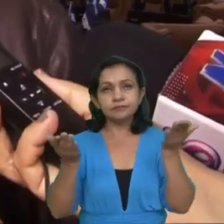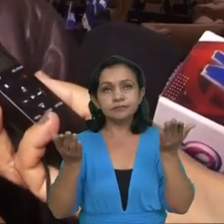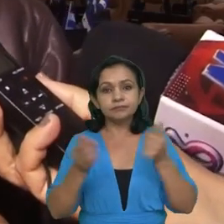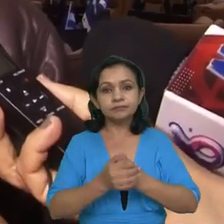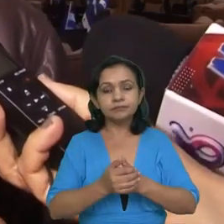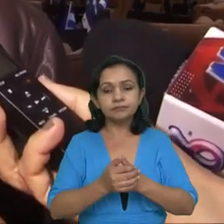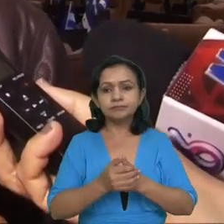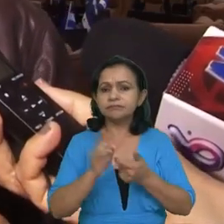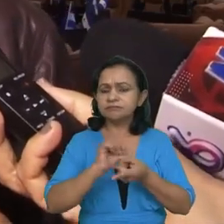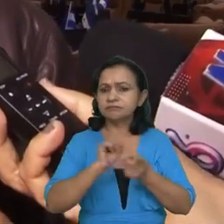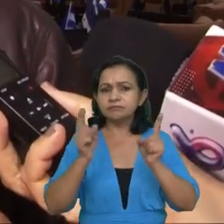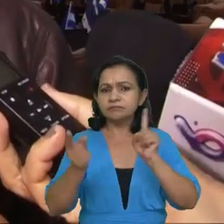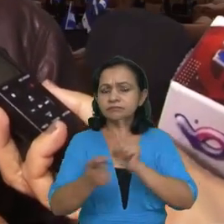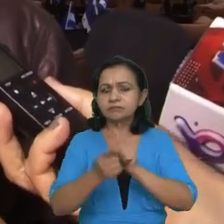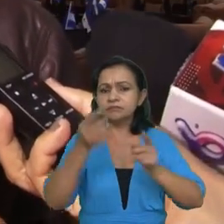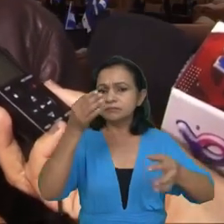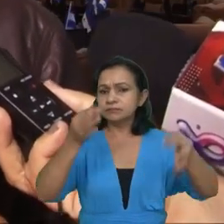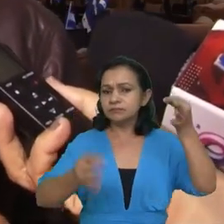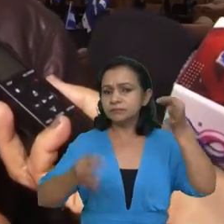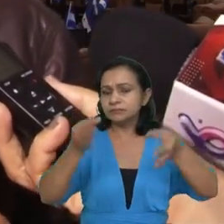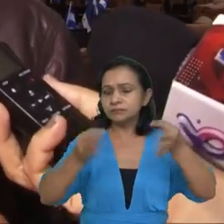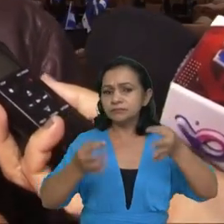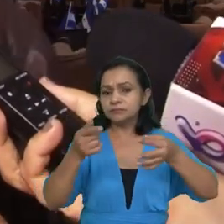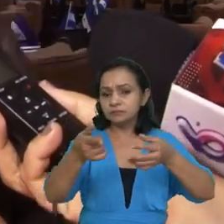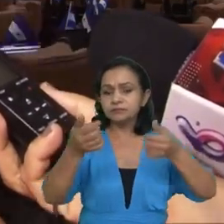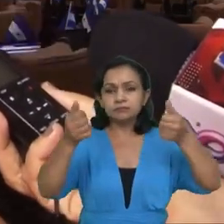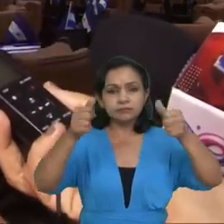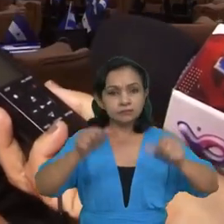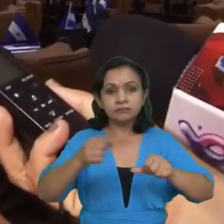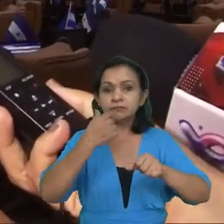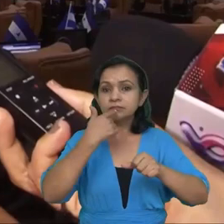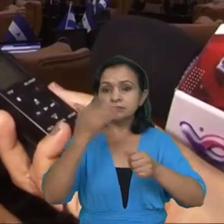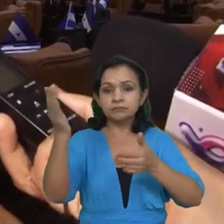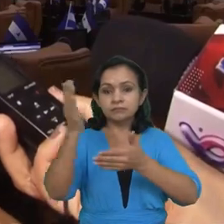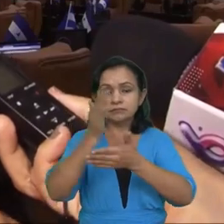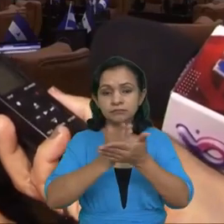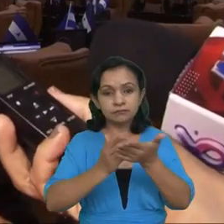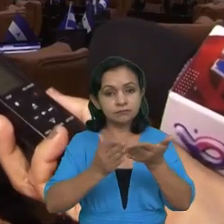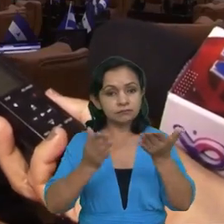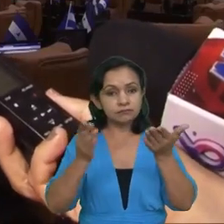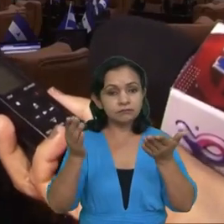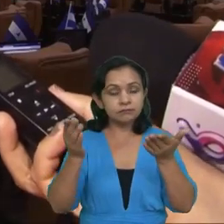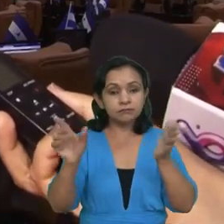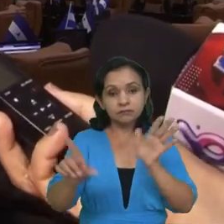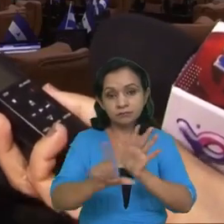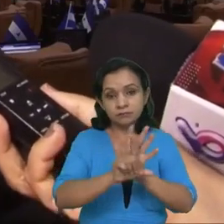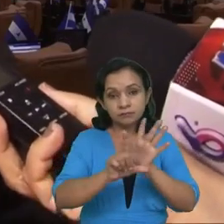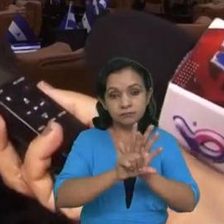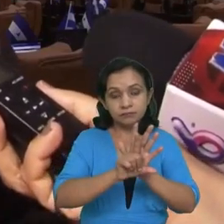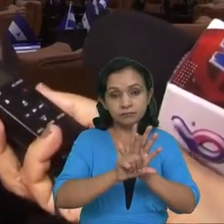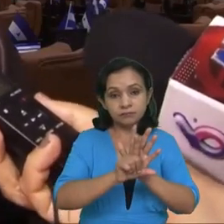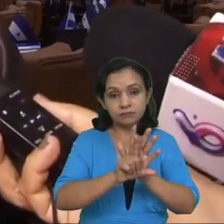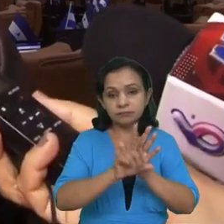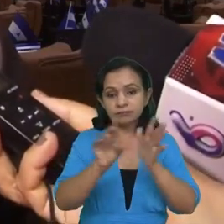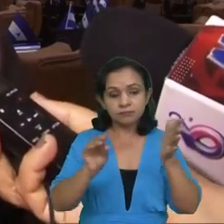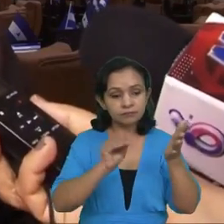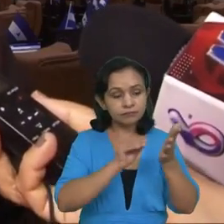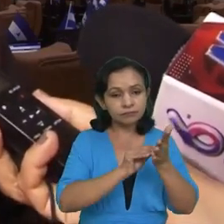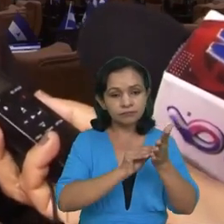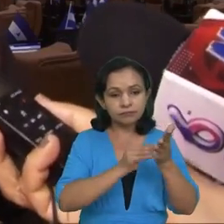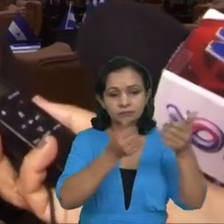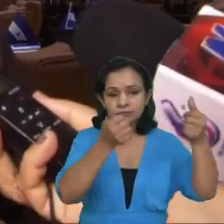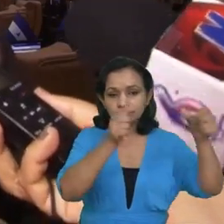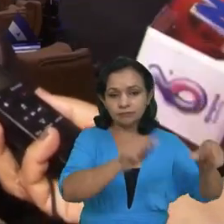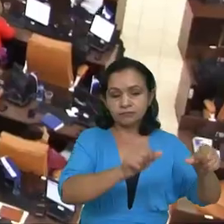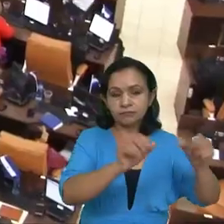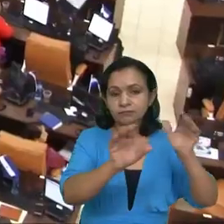deformación jurídica en esa disposición porque hay una disposición de una ley ordinaria que no está en línea con la disposición